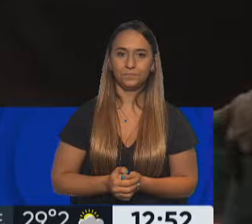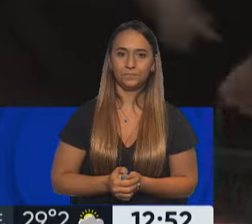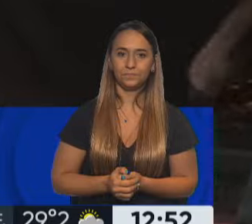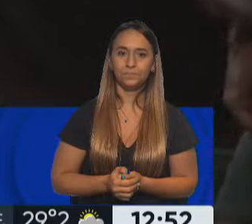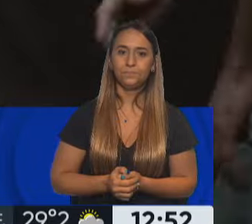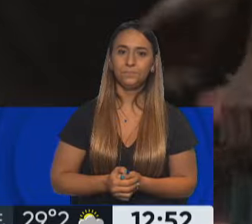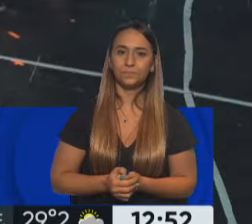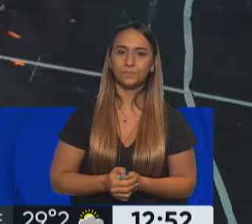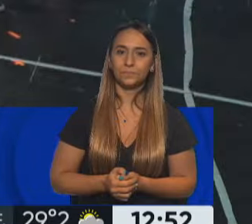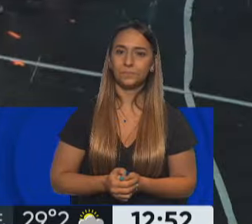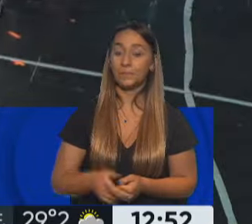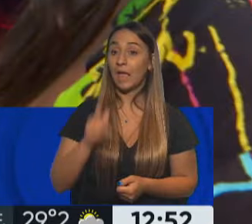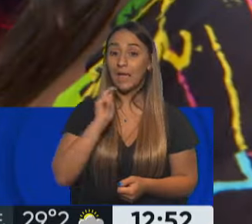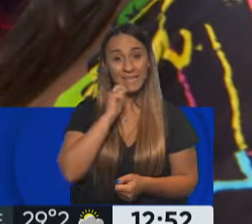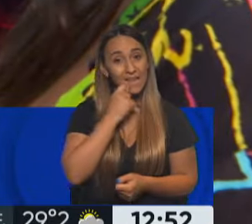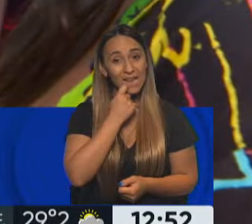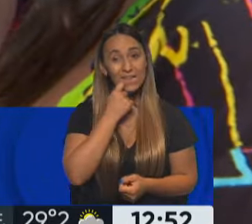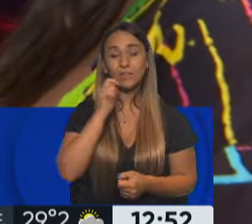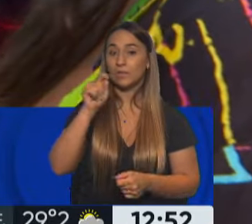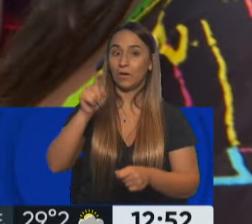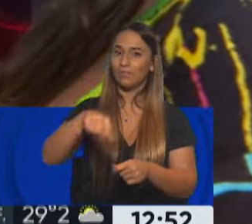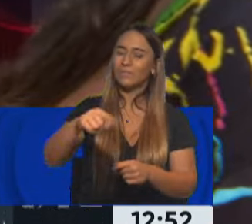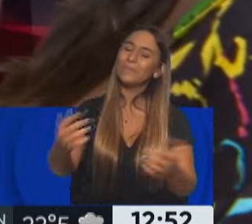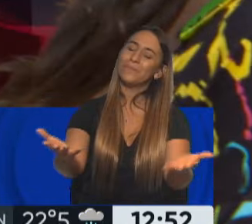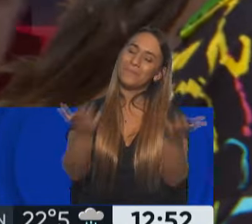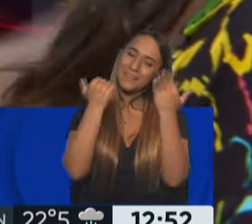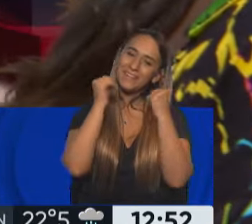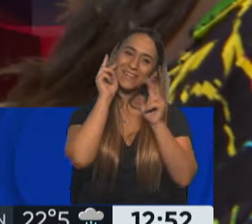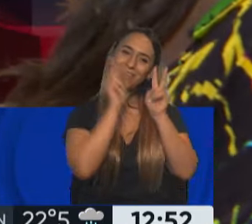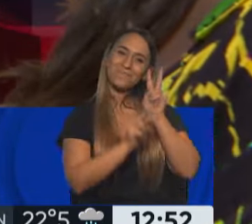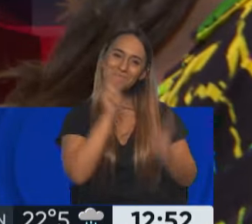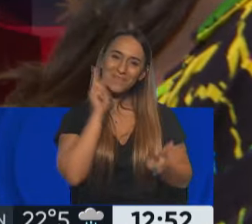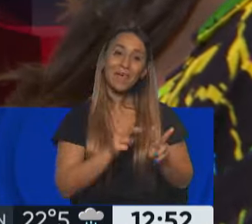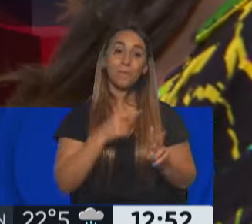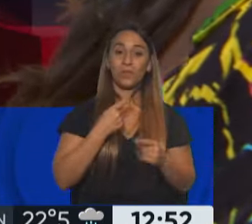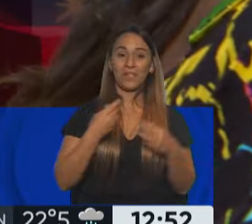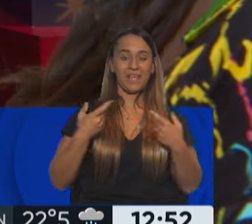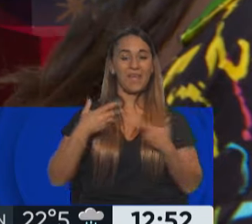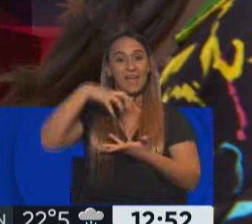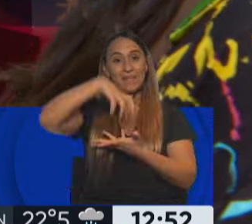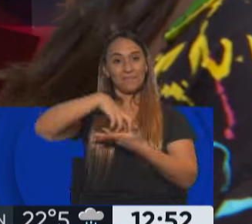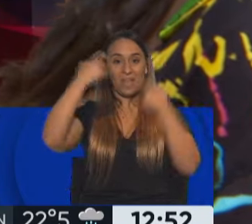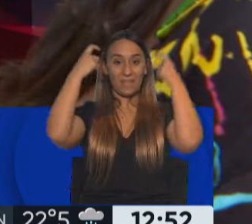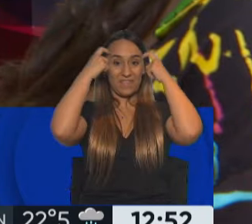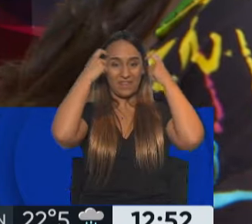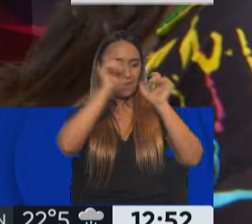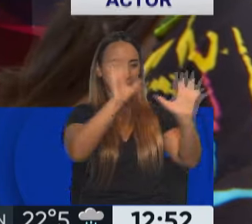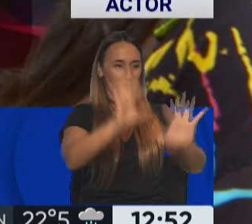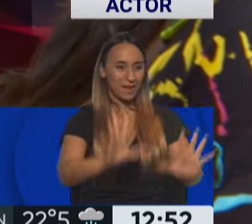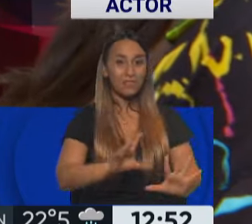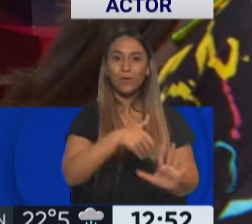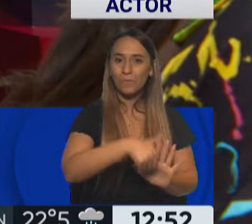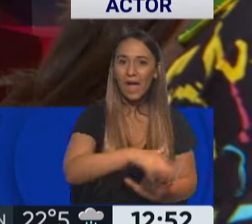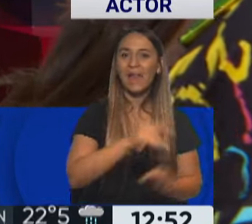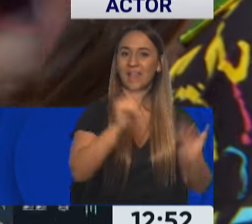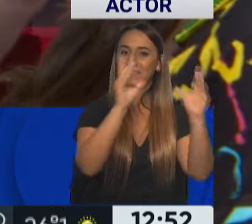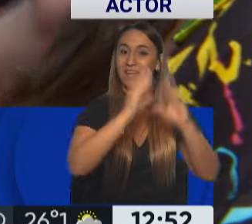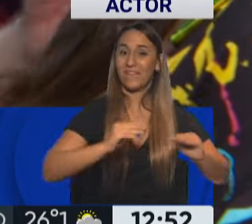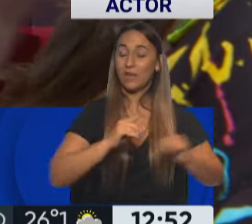Qué lindo que puedan venir a ver lo que se está armando de Disney Celebra una Navidad Inolvidable. Estamos acá con Lauri alucinados